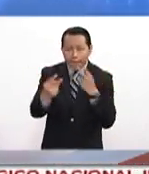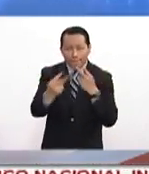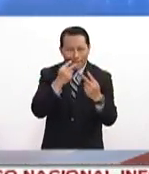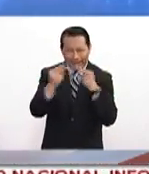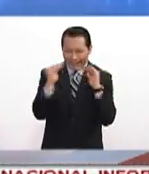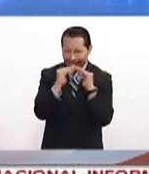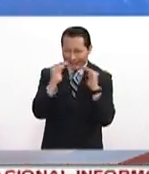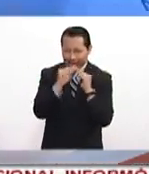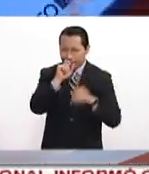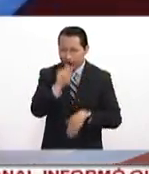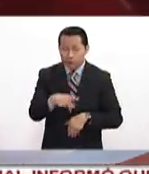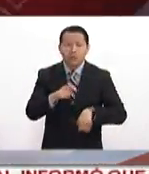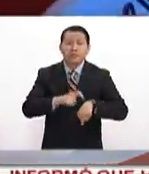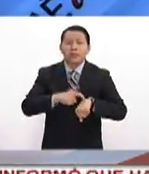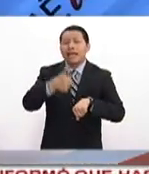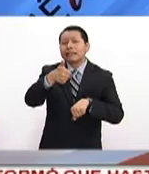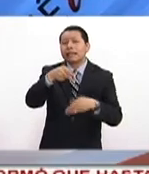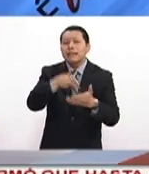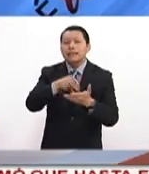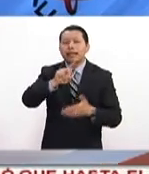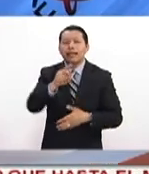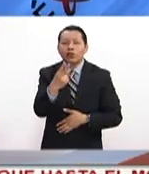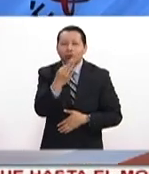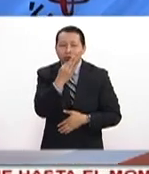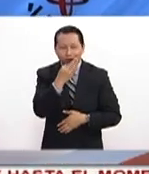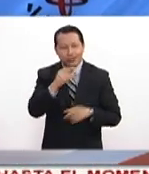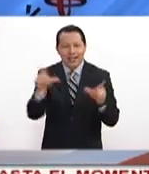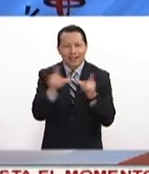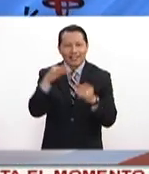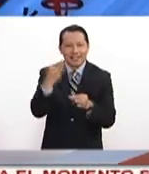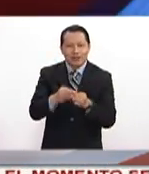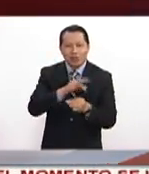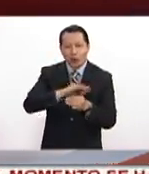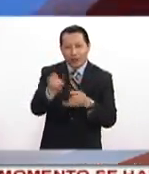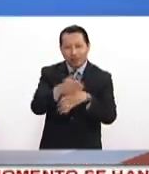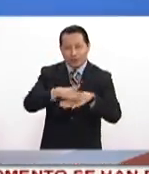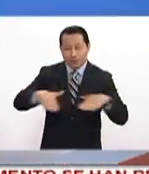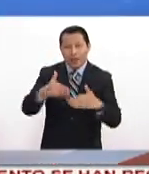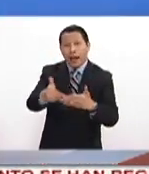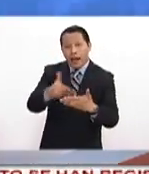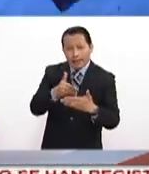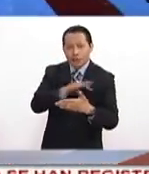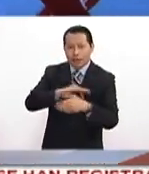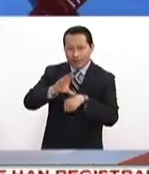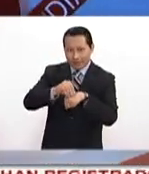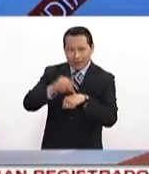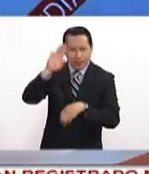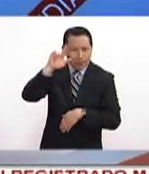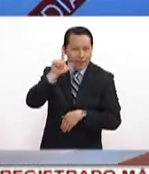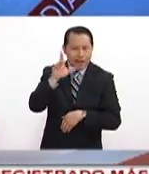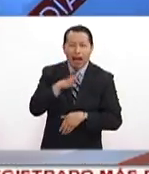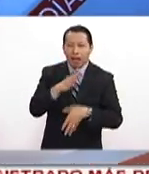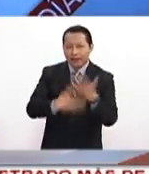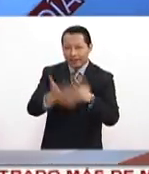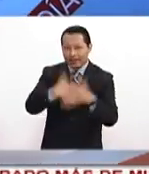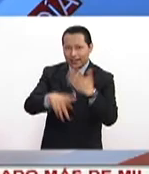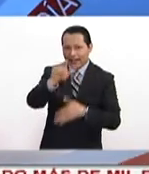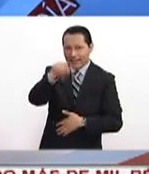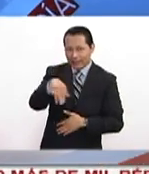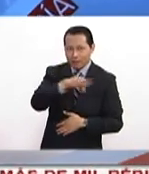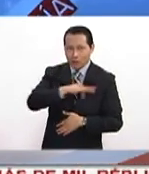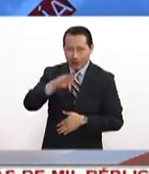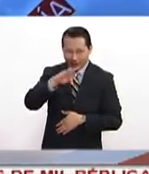hogares. Son las 6:32. Estamos listos para informarles. Antes, permítanme saludar a Miguel González, quien se encuentra en la lengua de